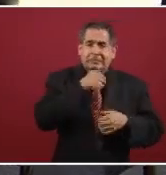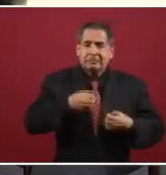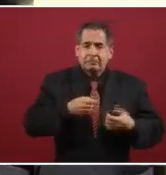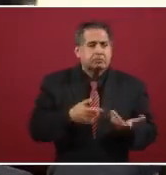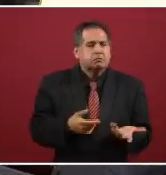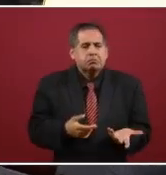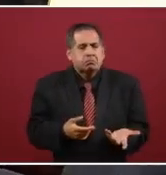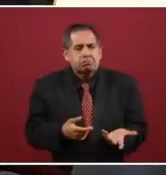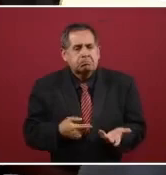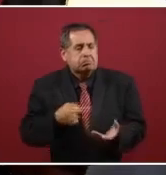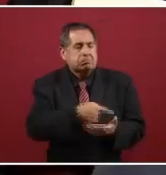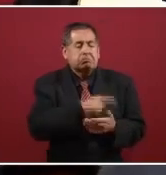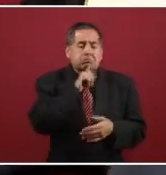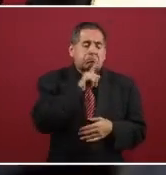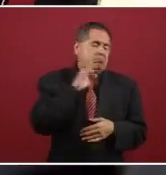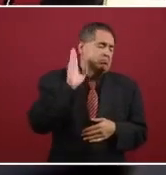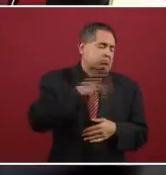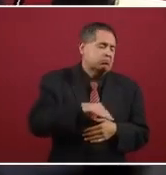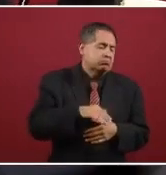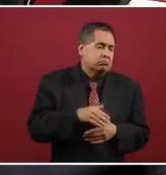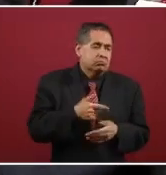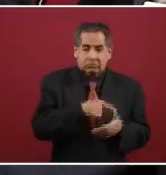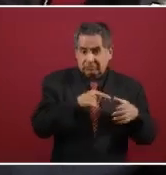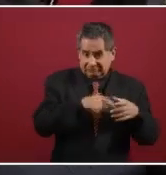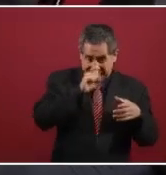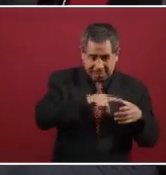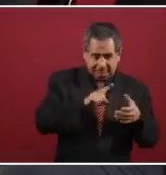Nunca. Hasta la fomentaron.